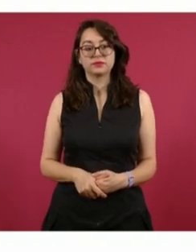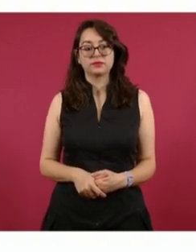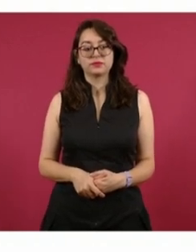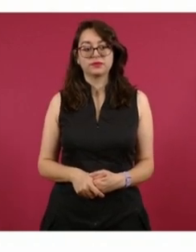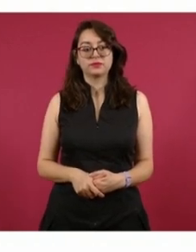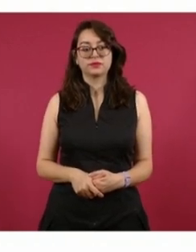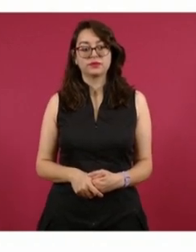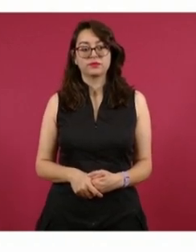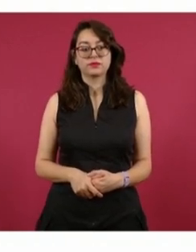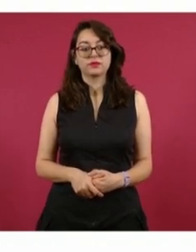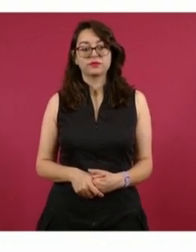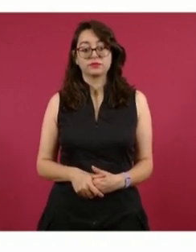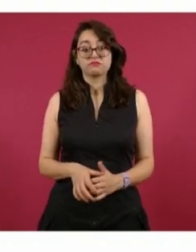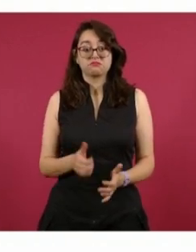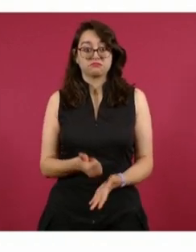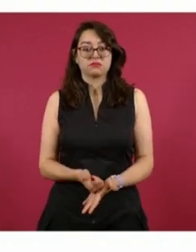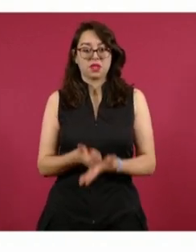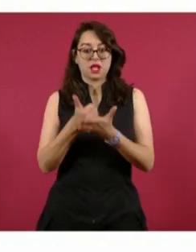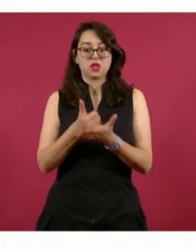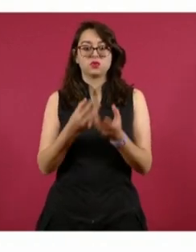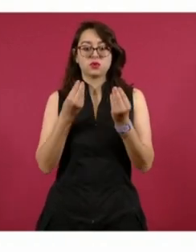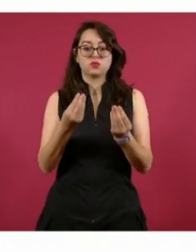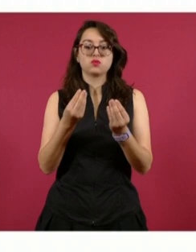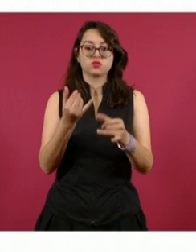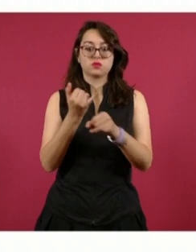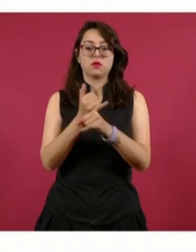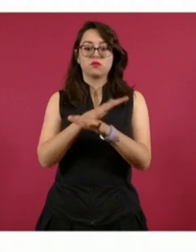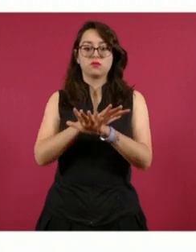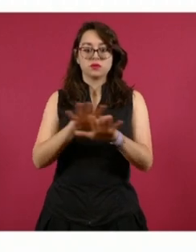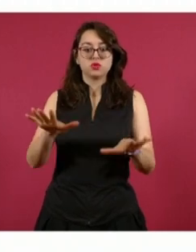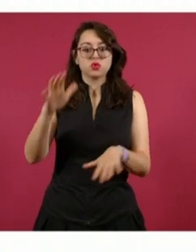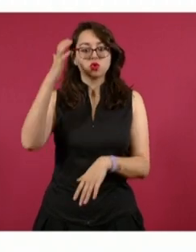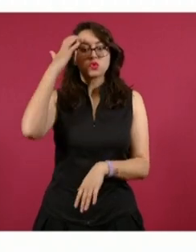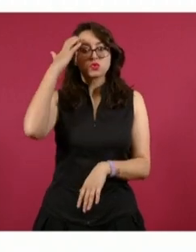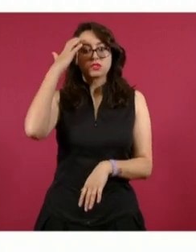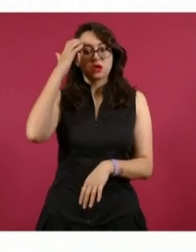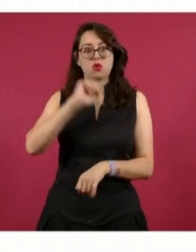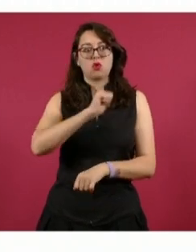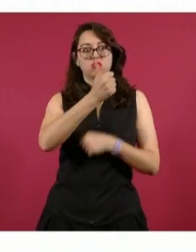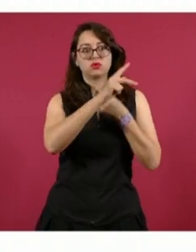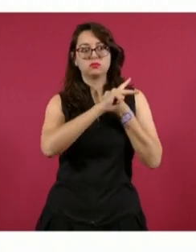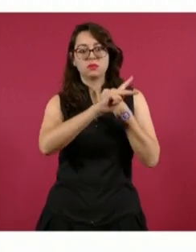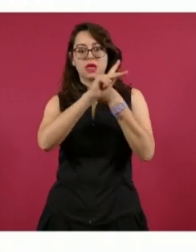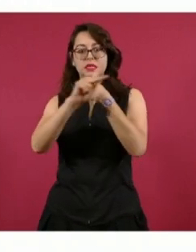esto ayuda mucho para quienes tienen los precios